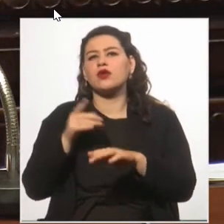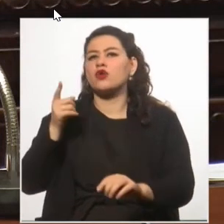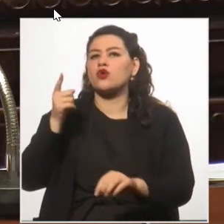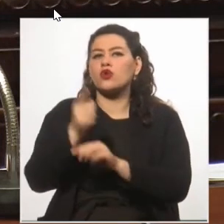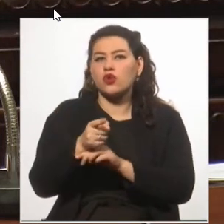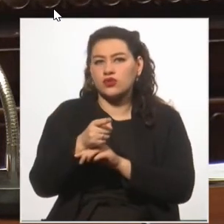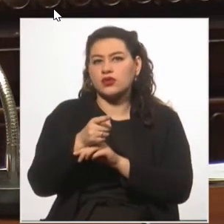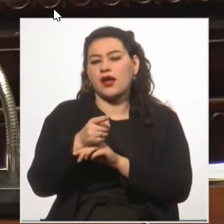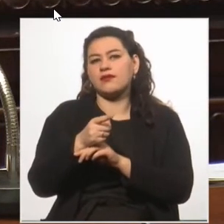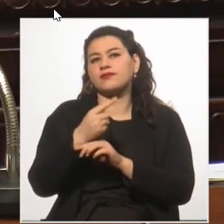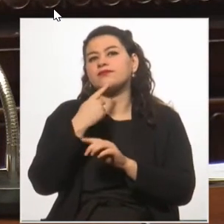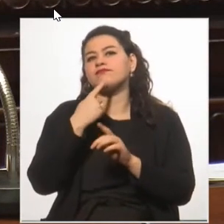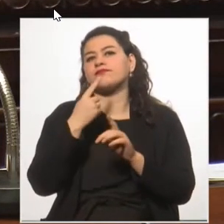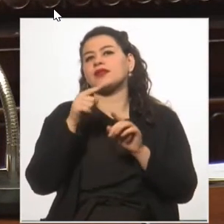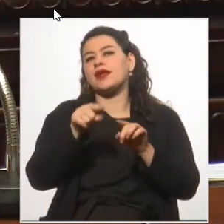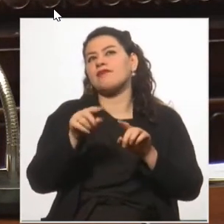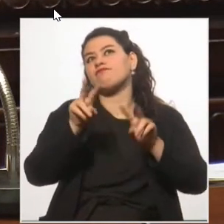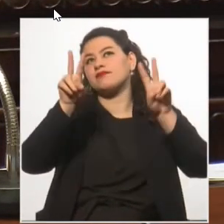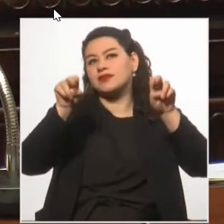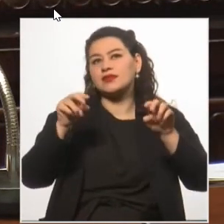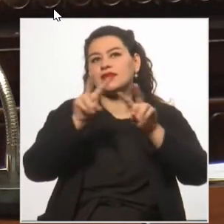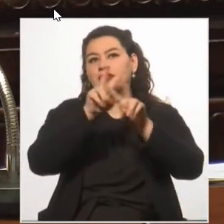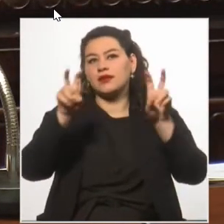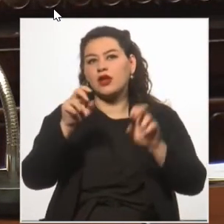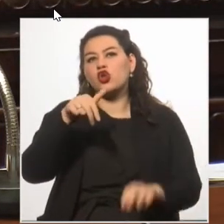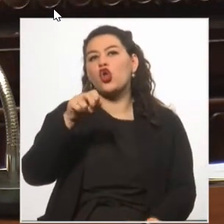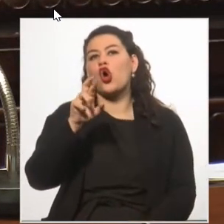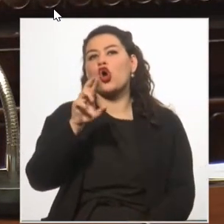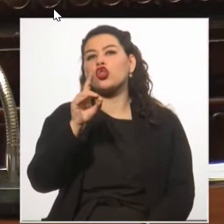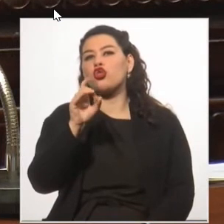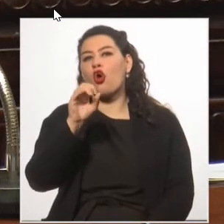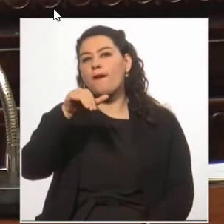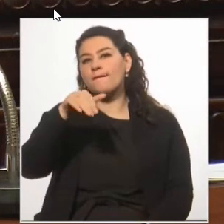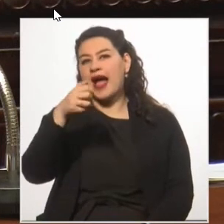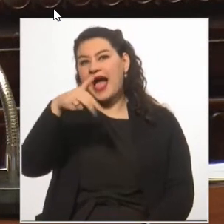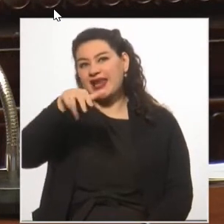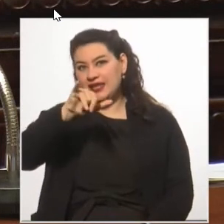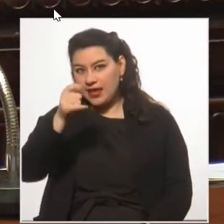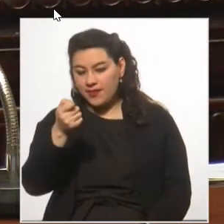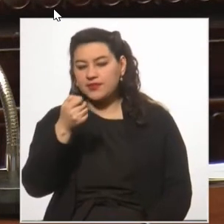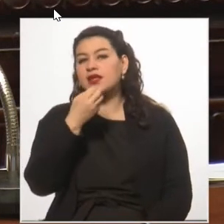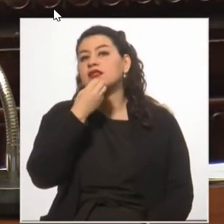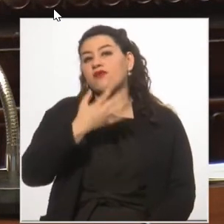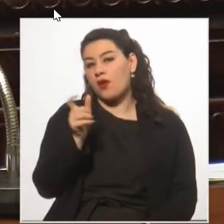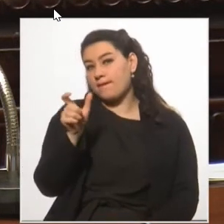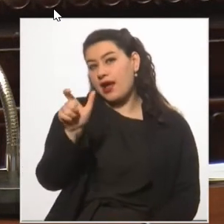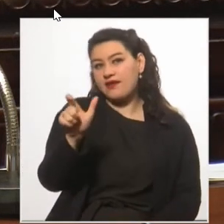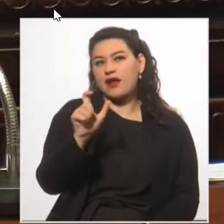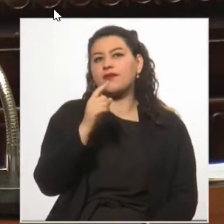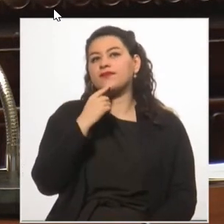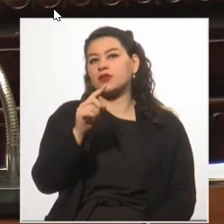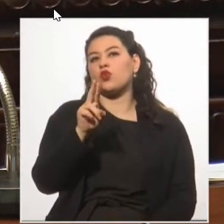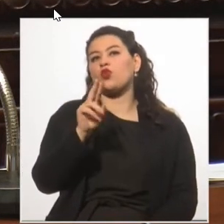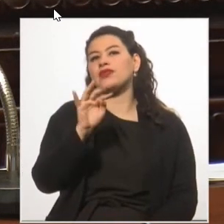utilitarismo y contra lo que él llama la nordomanía. Es bueno precisar que el término utilitarismo